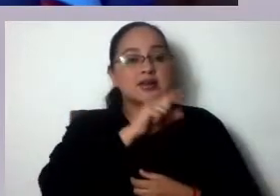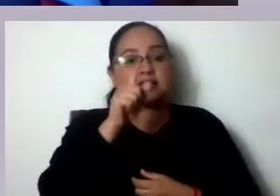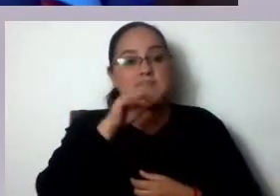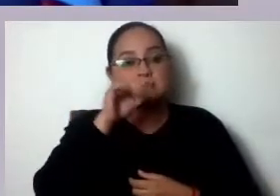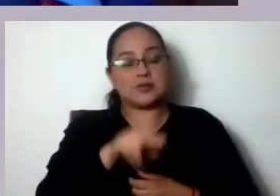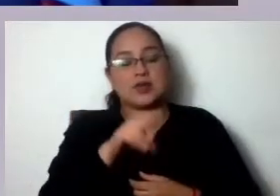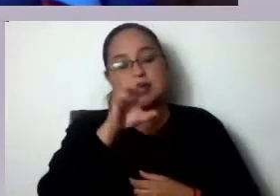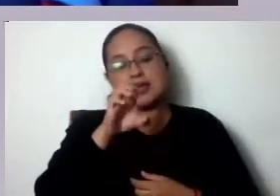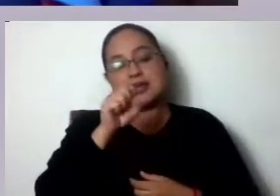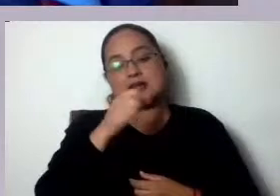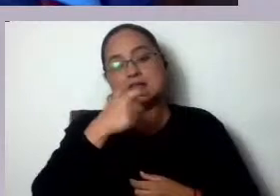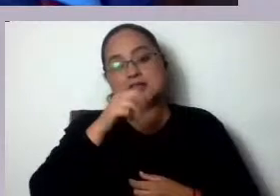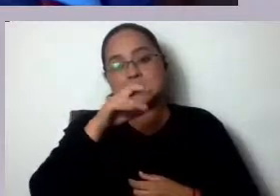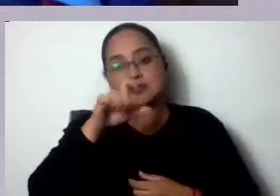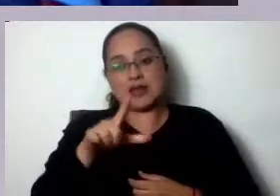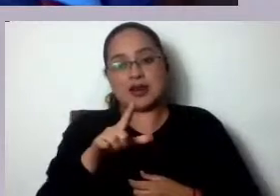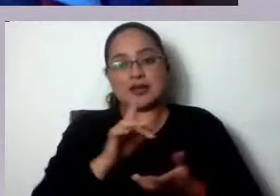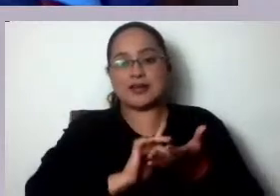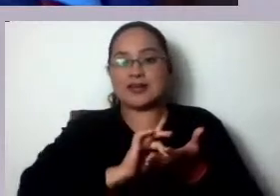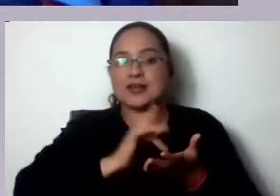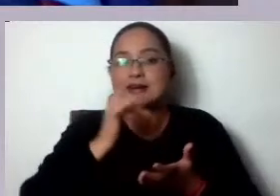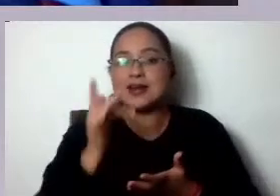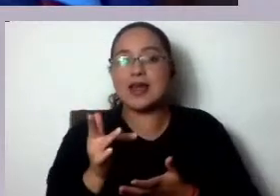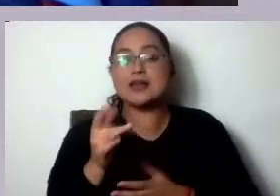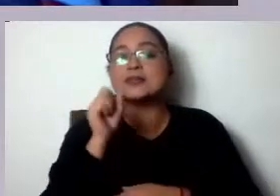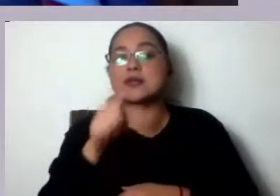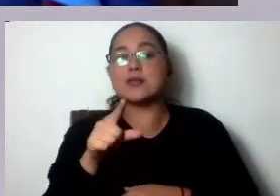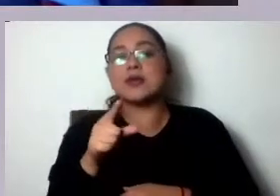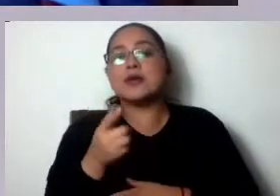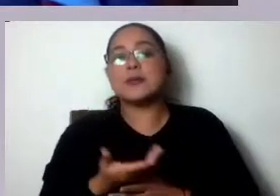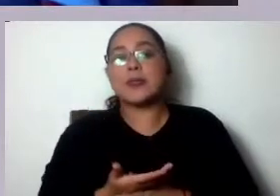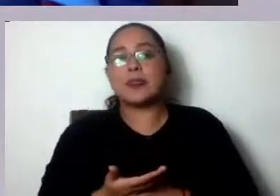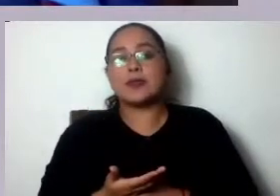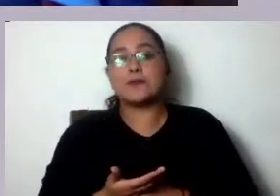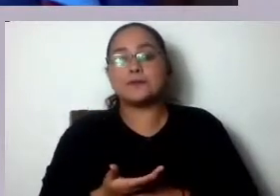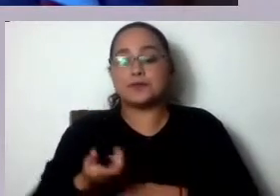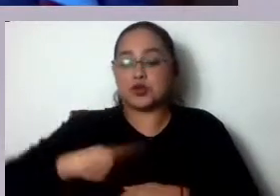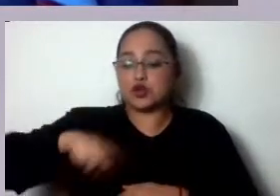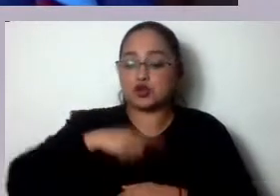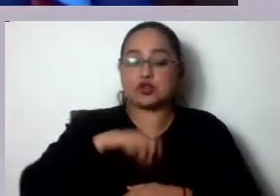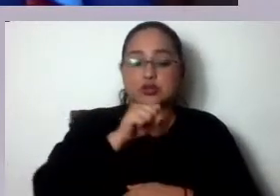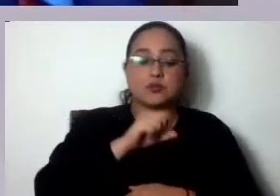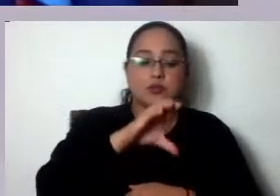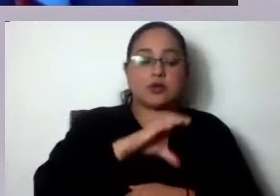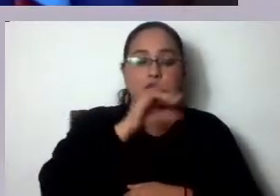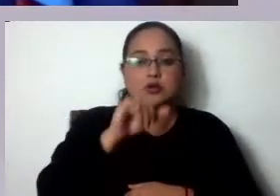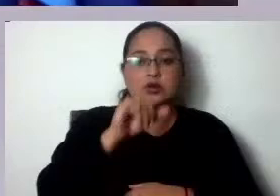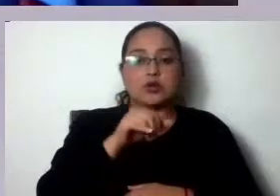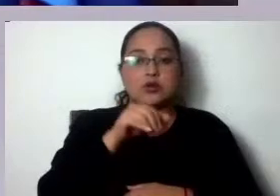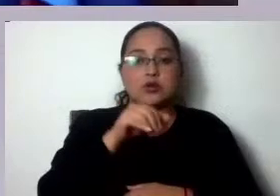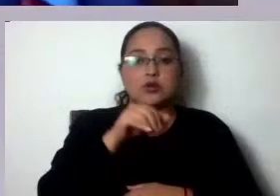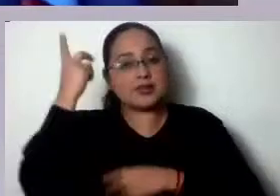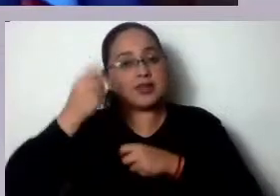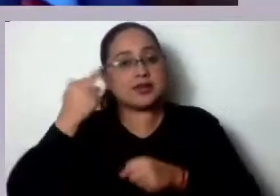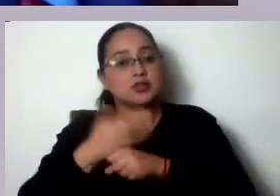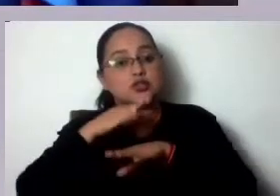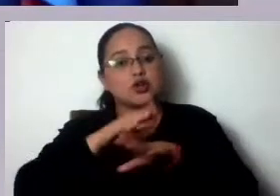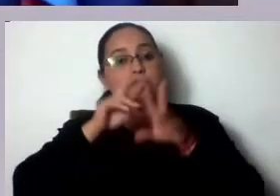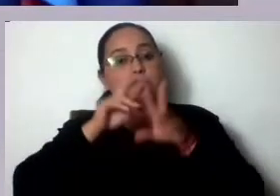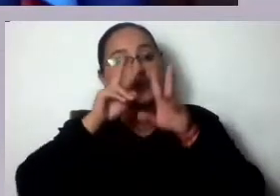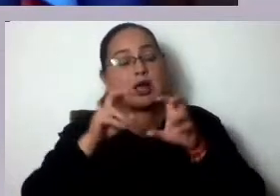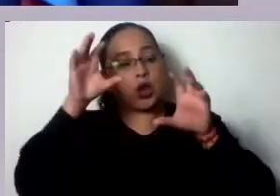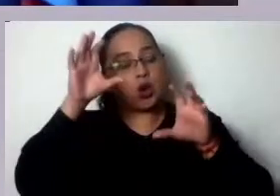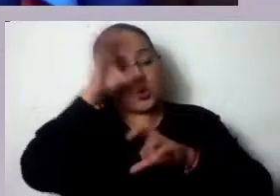muchísimas gracias y el agradecer en nombre de la suprema corte y de la dirección general de casas de la cultura